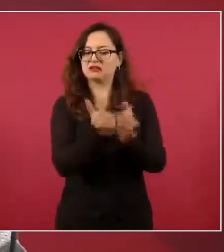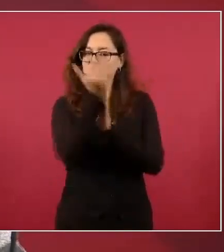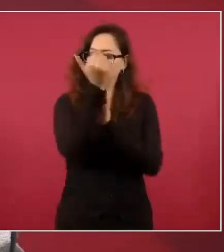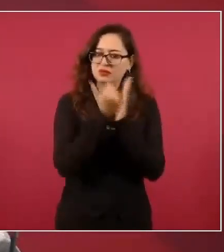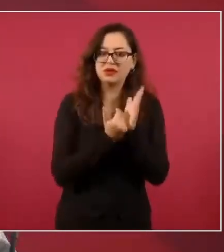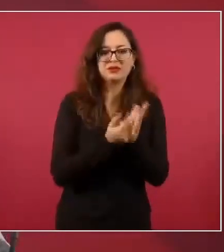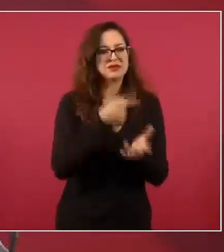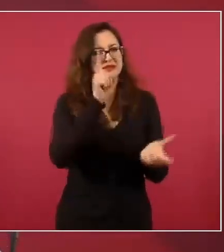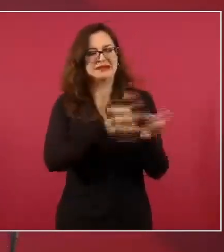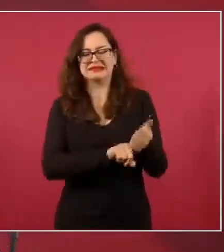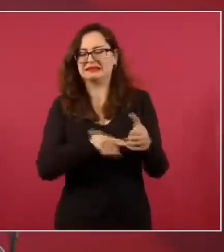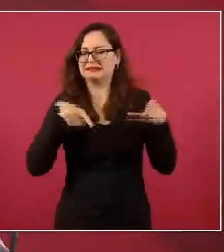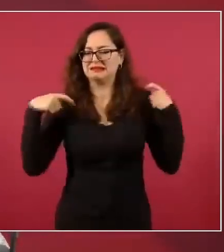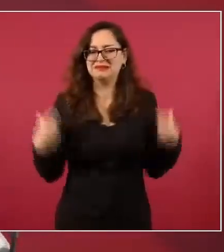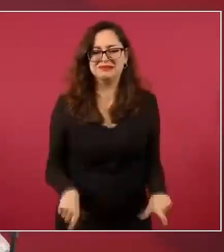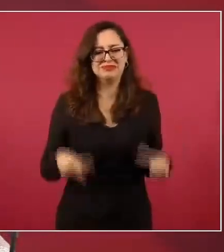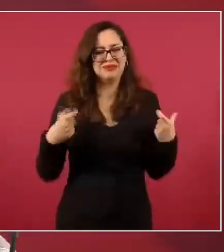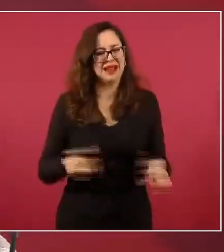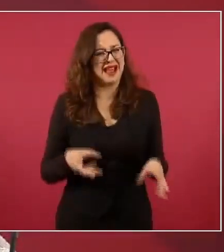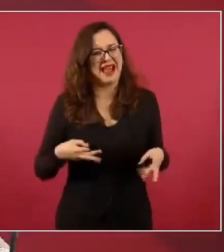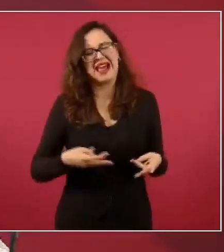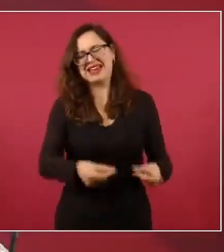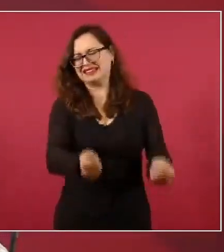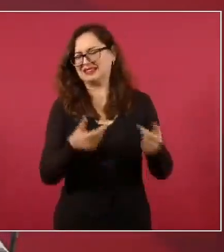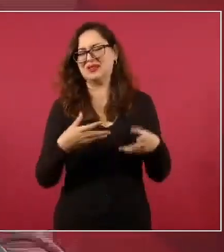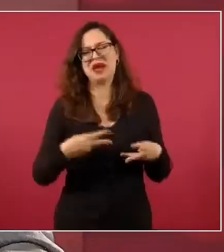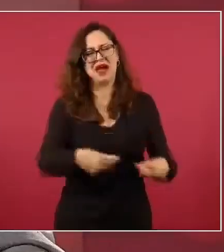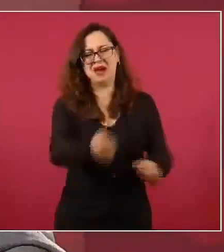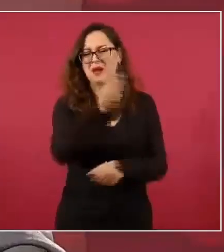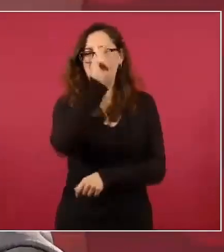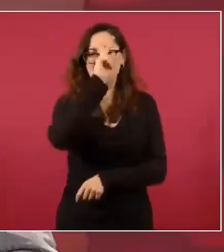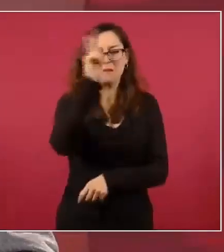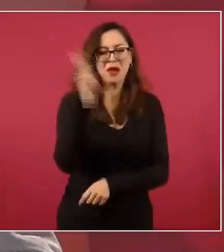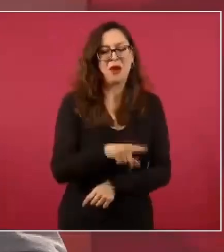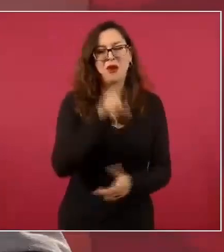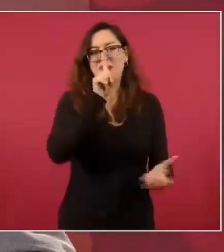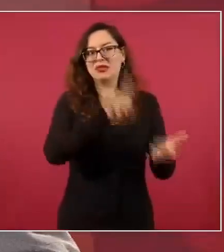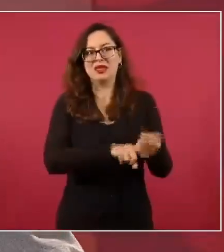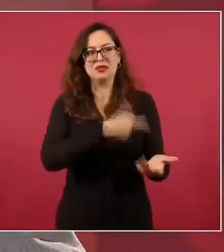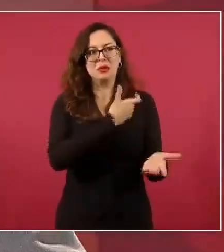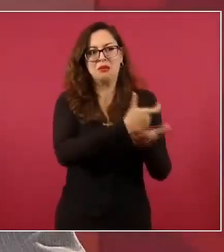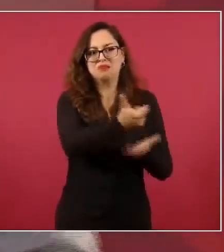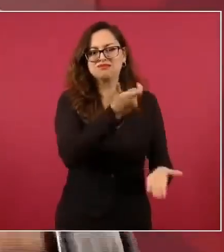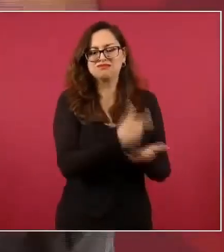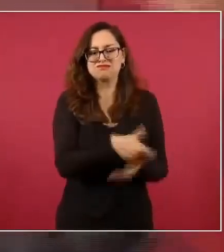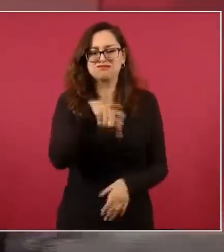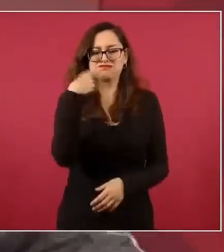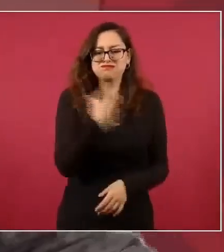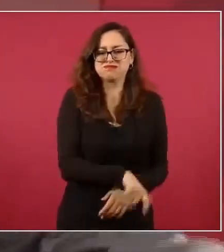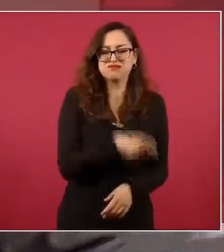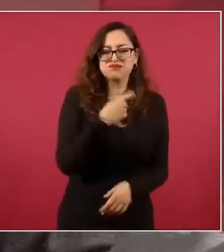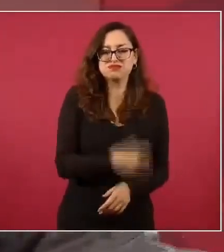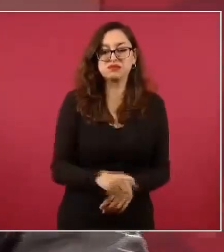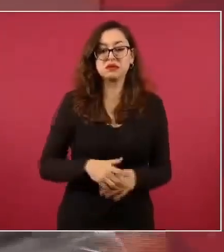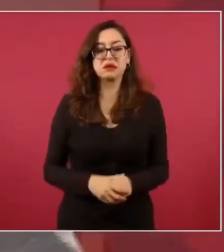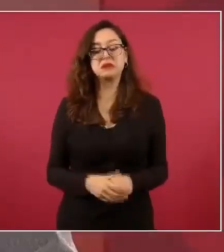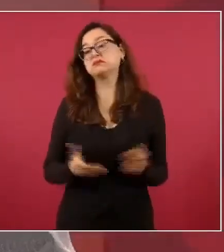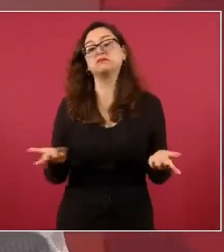ganen tanto, que no ganen más que el presidente, los funcionarios del INE, no pueda el